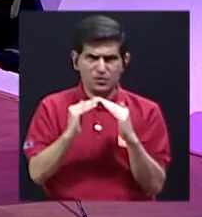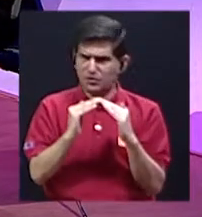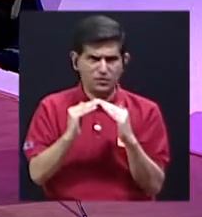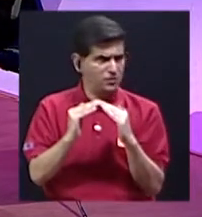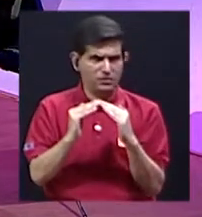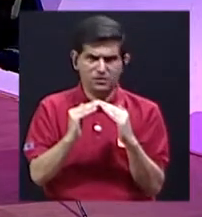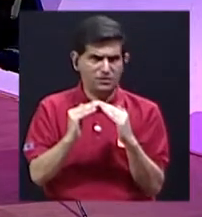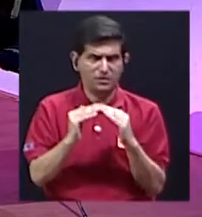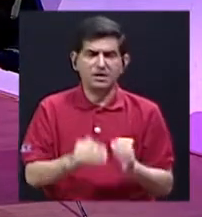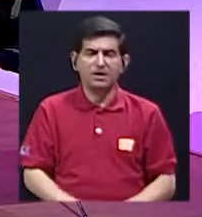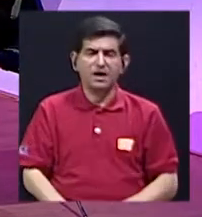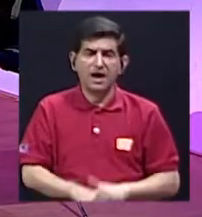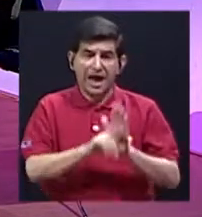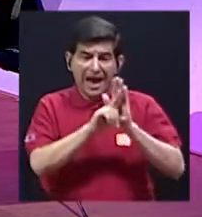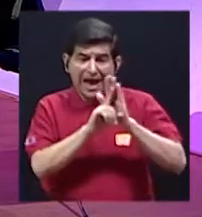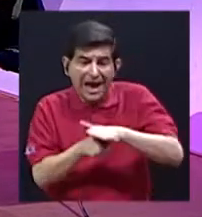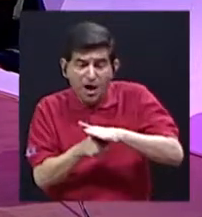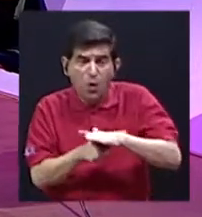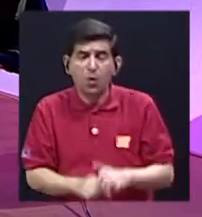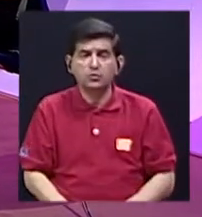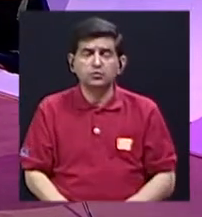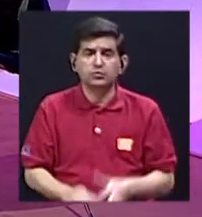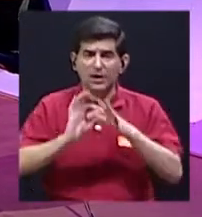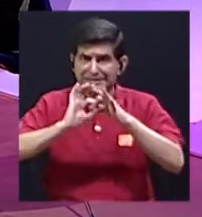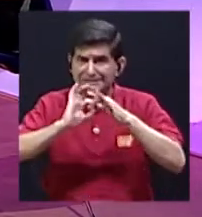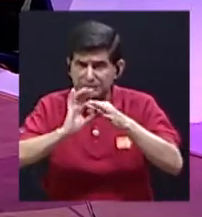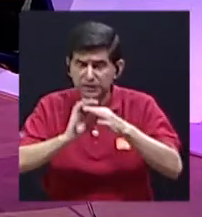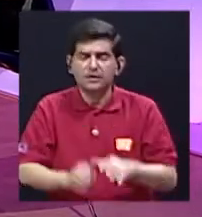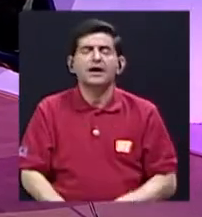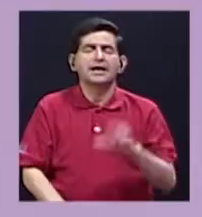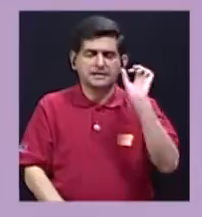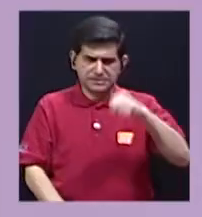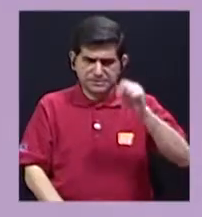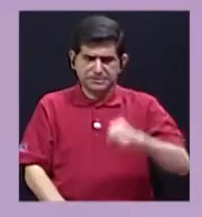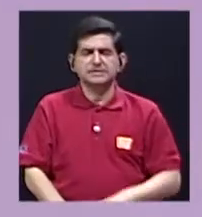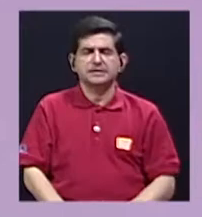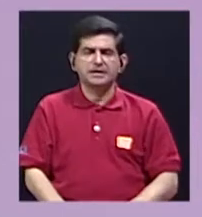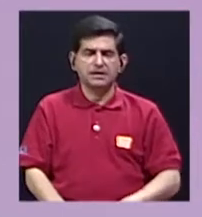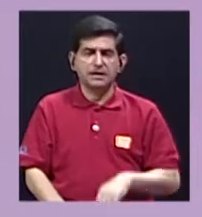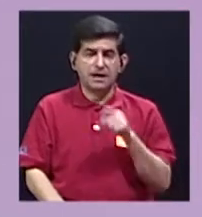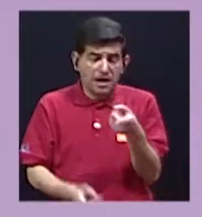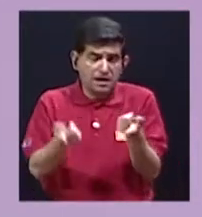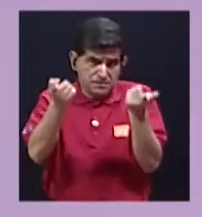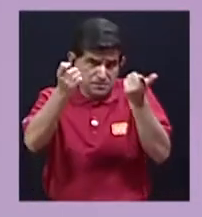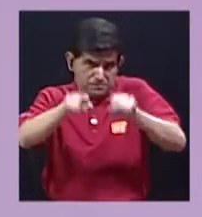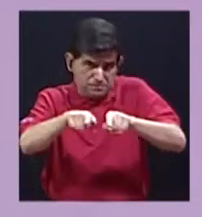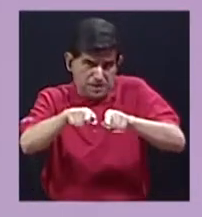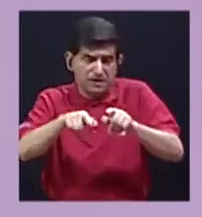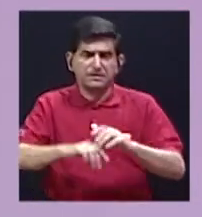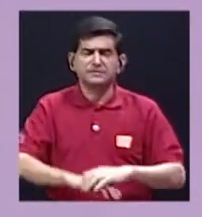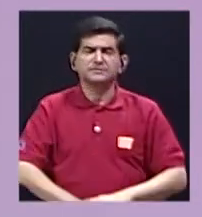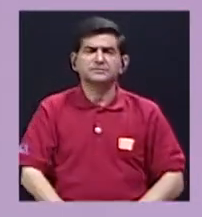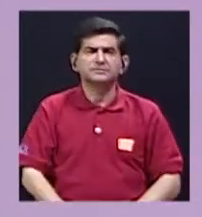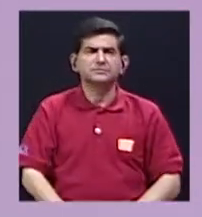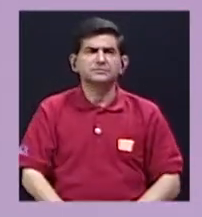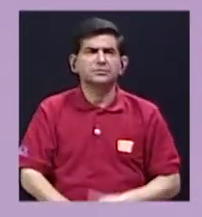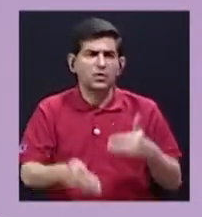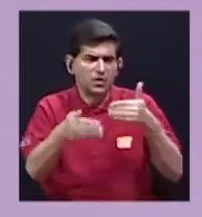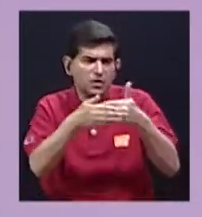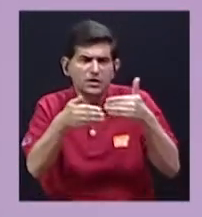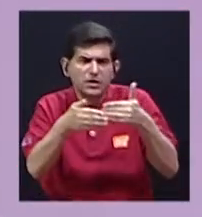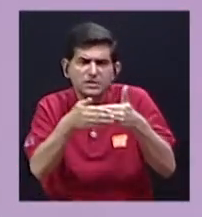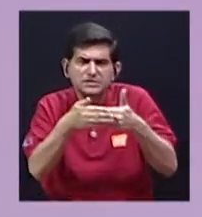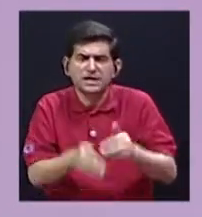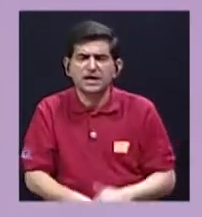si vamos acoso sexual acoso sexual hostigamiento hostigamiento sexual y muy recientemente